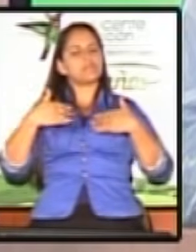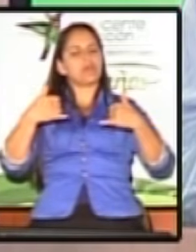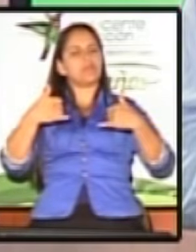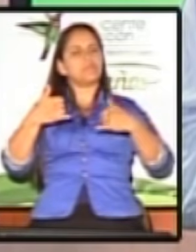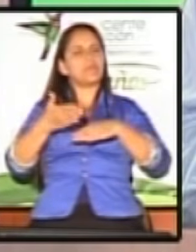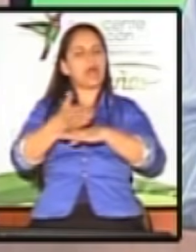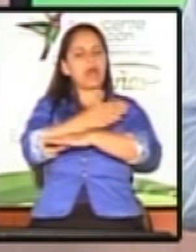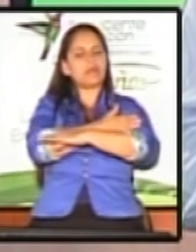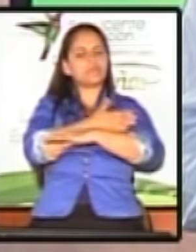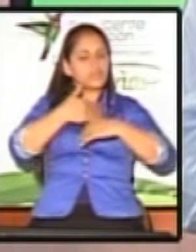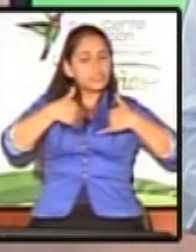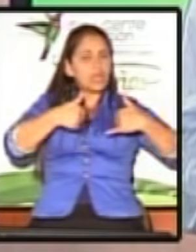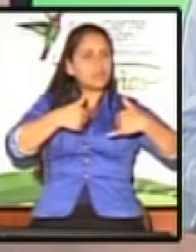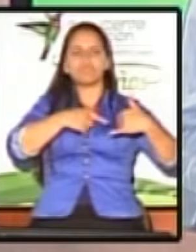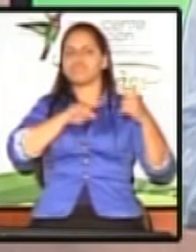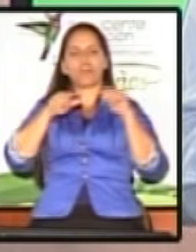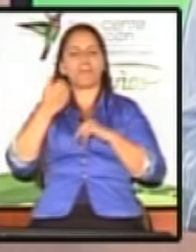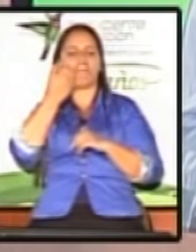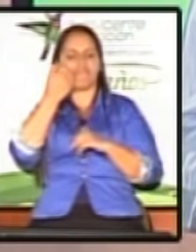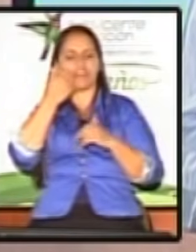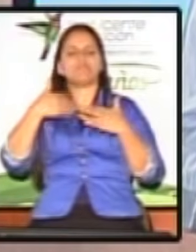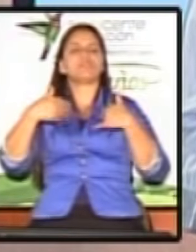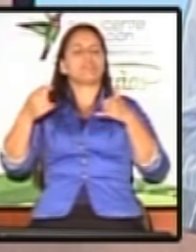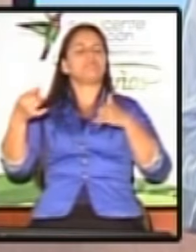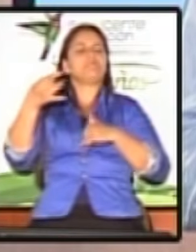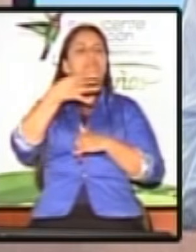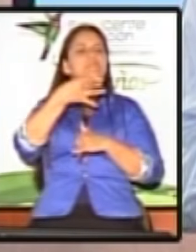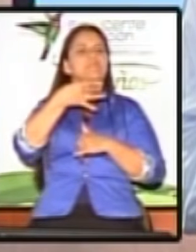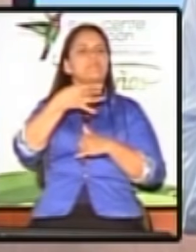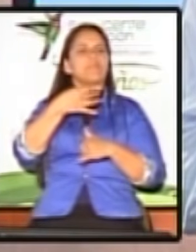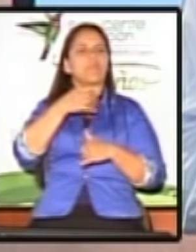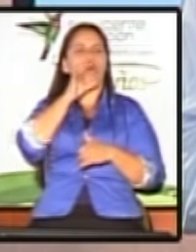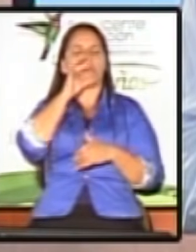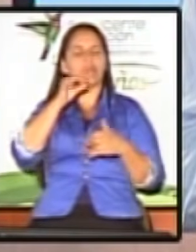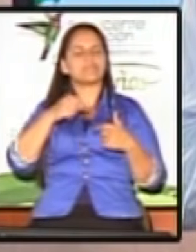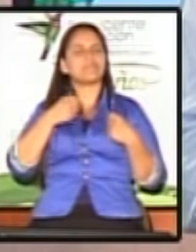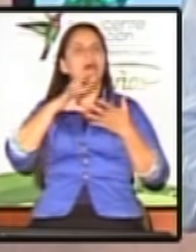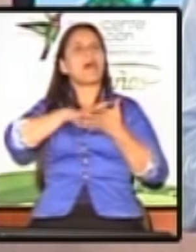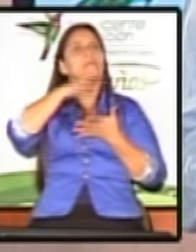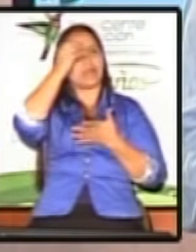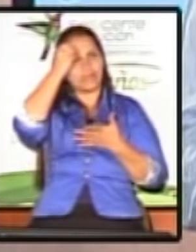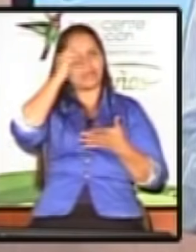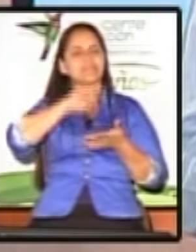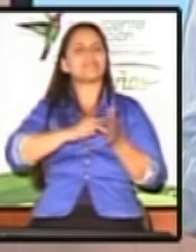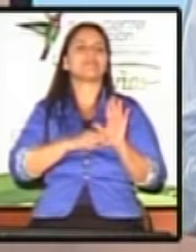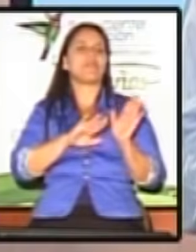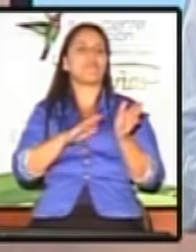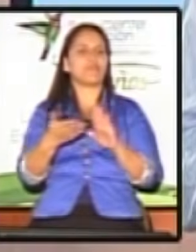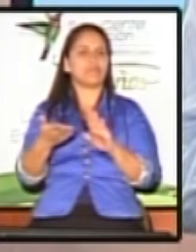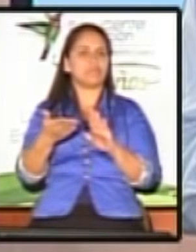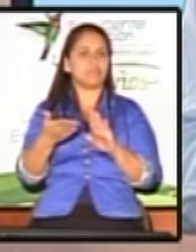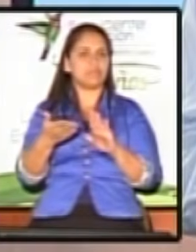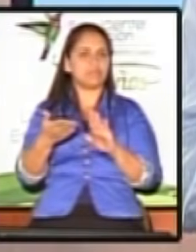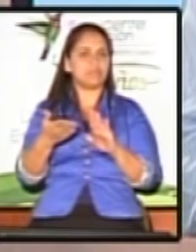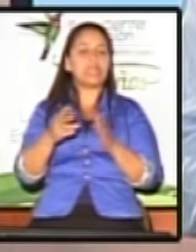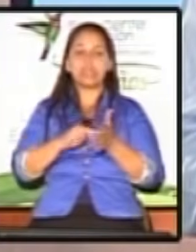cuando estaba aliviado. Ese hombre trascendió y eso no fue por el doctor, fue